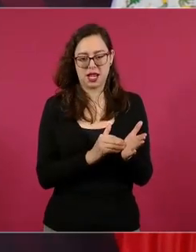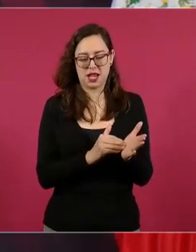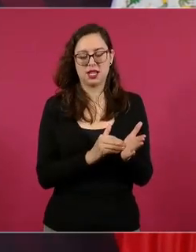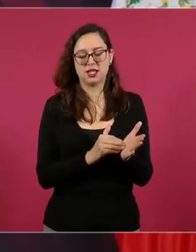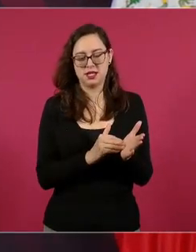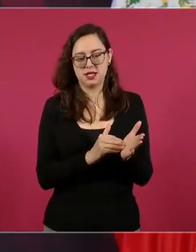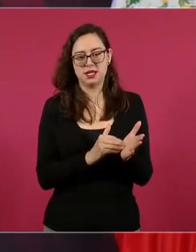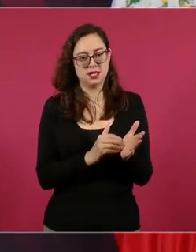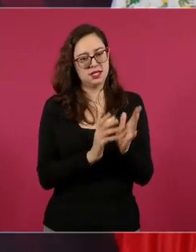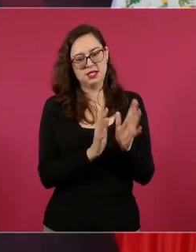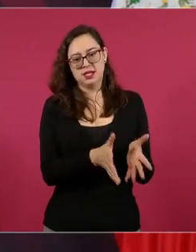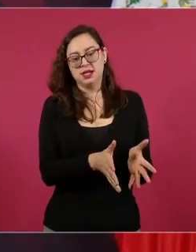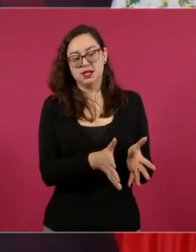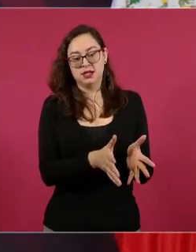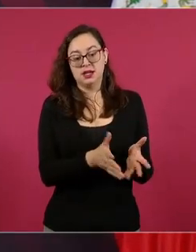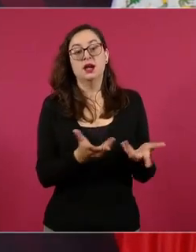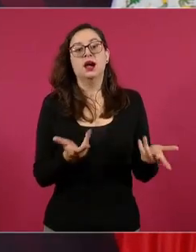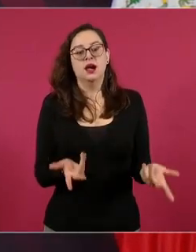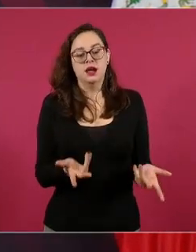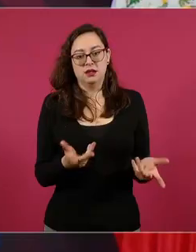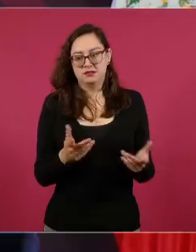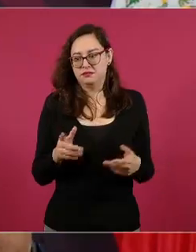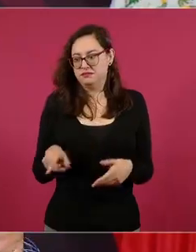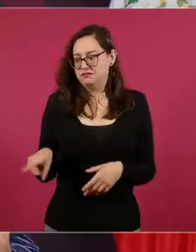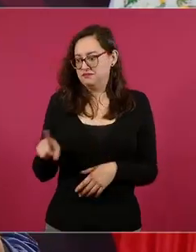2,000, 1,500, 2,000. Hay que buscar